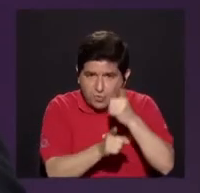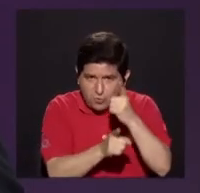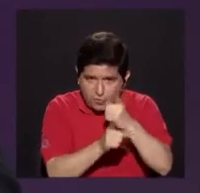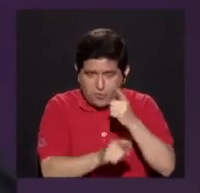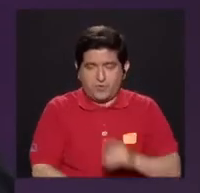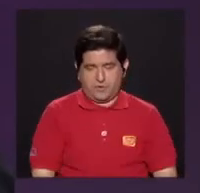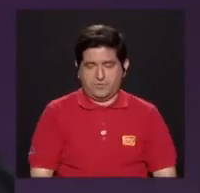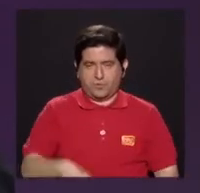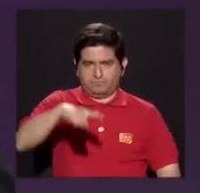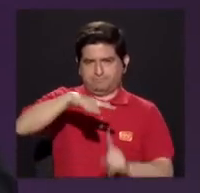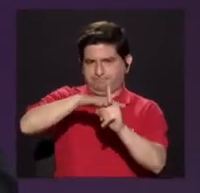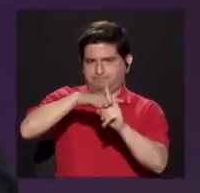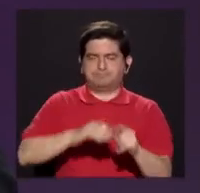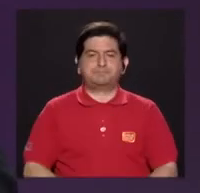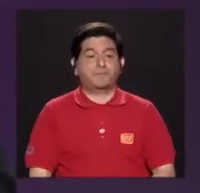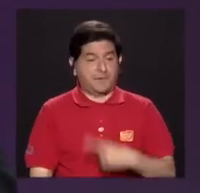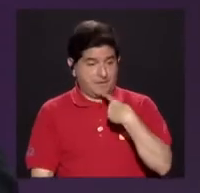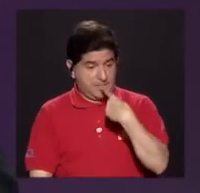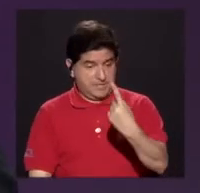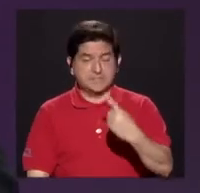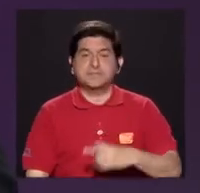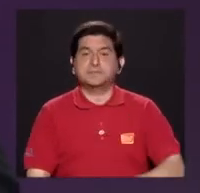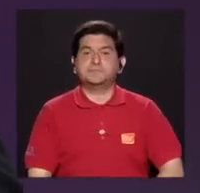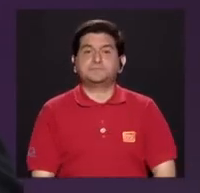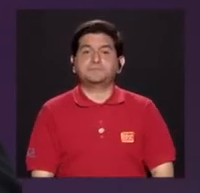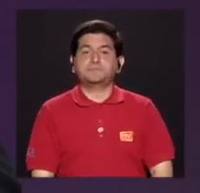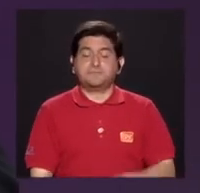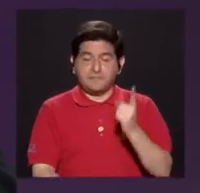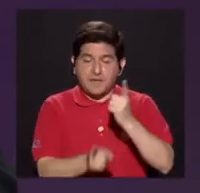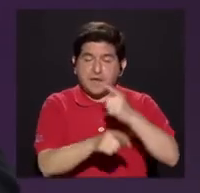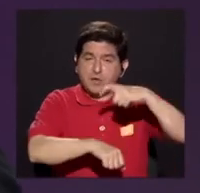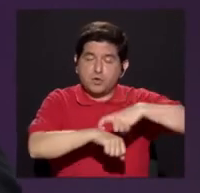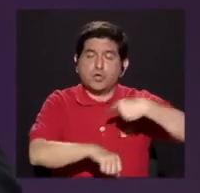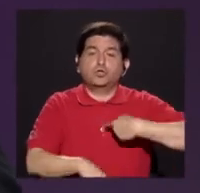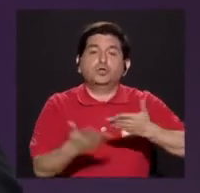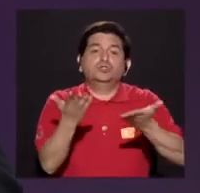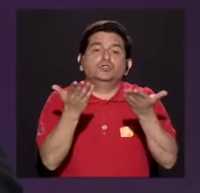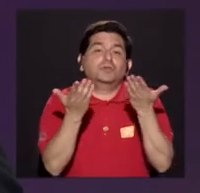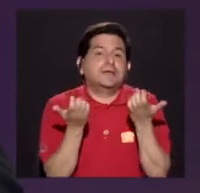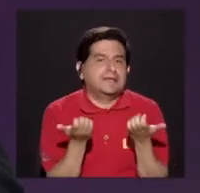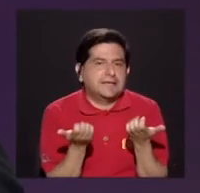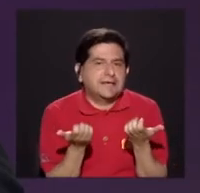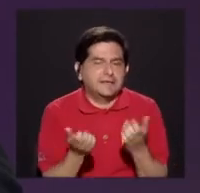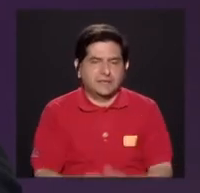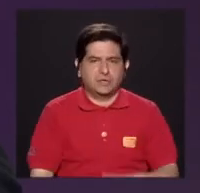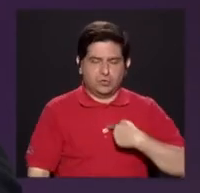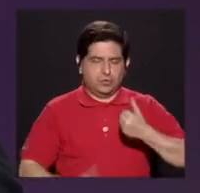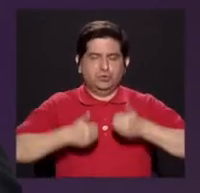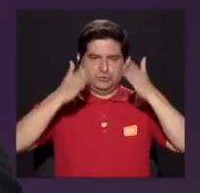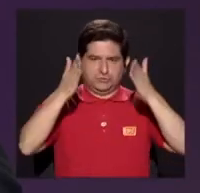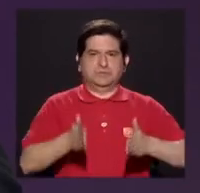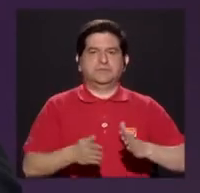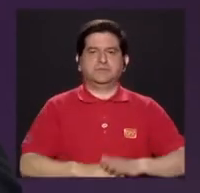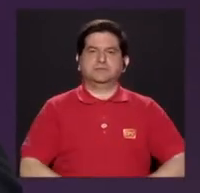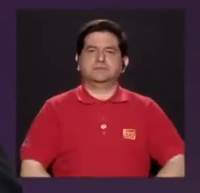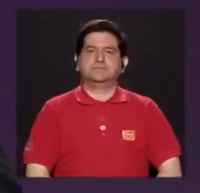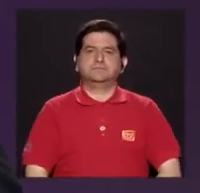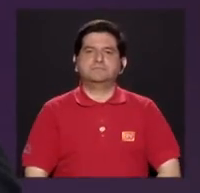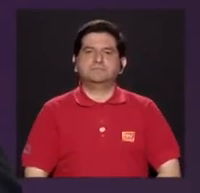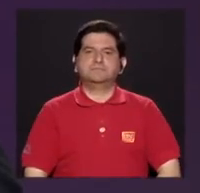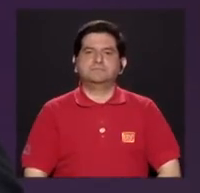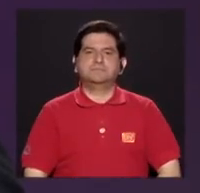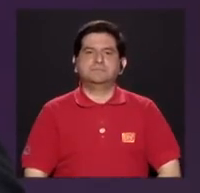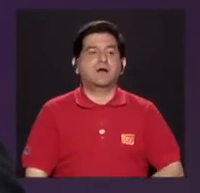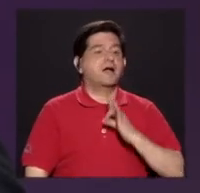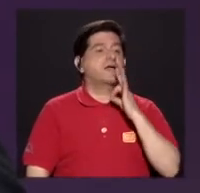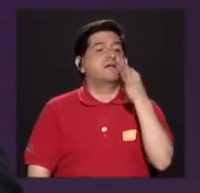que llegar a tiempo. Hay que decir a tiempo, yo quiero, me voy a postular, ¿verdad? O sea,